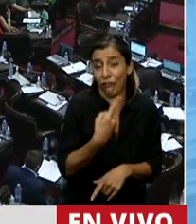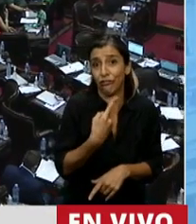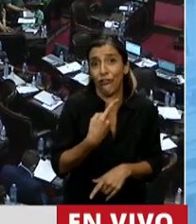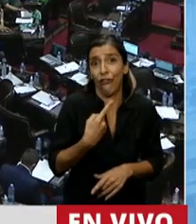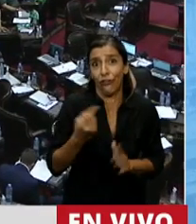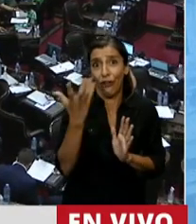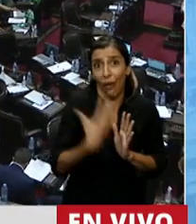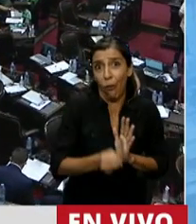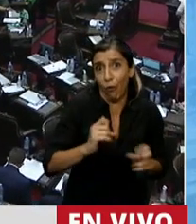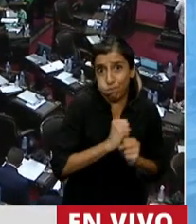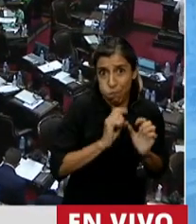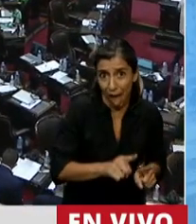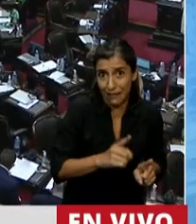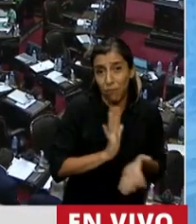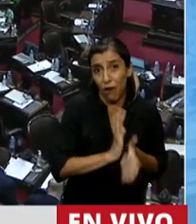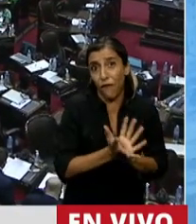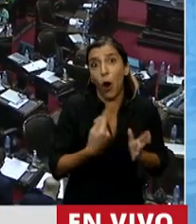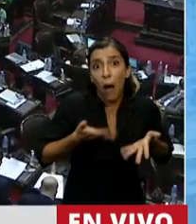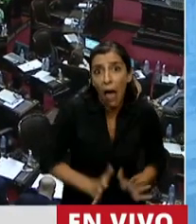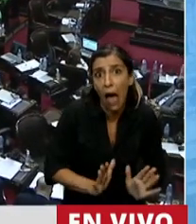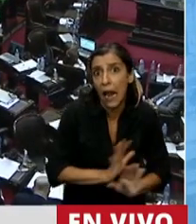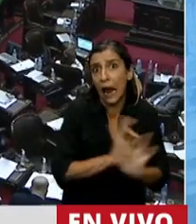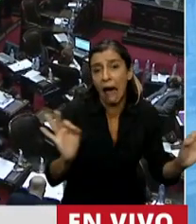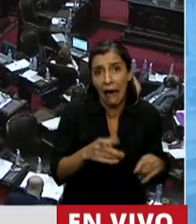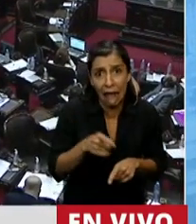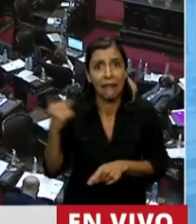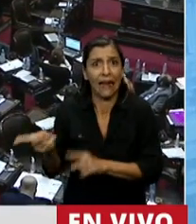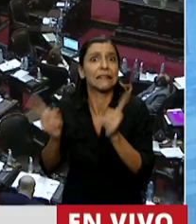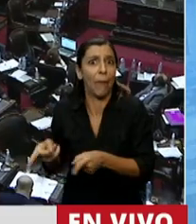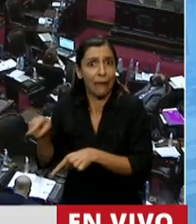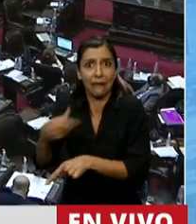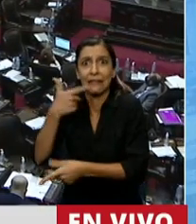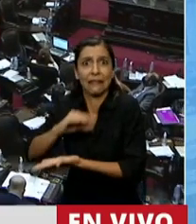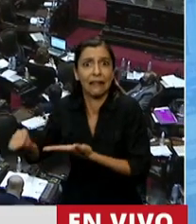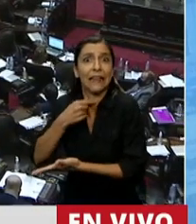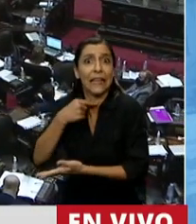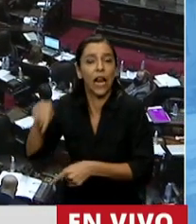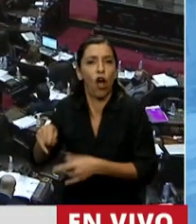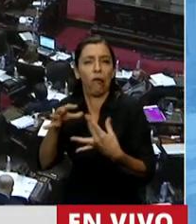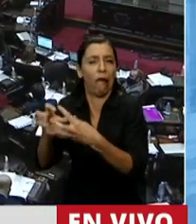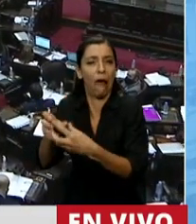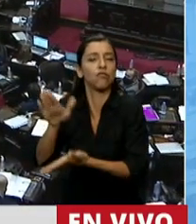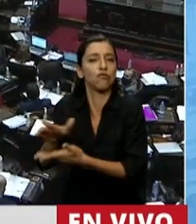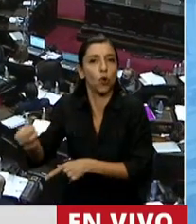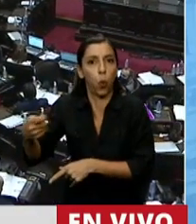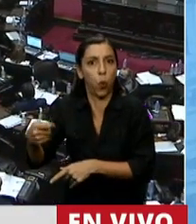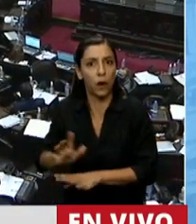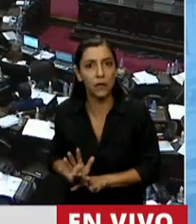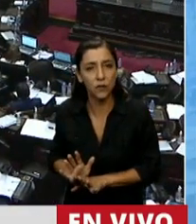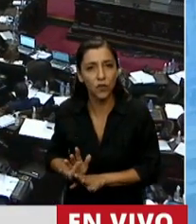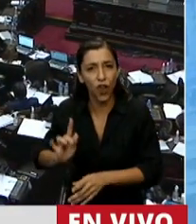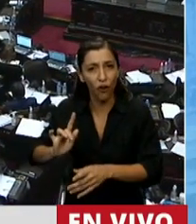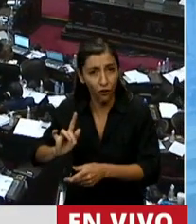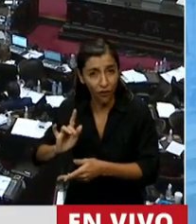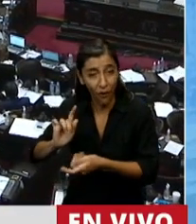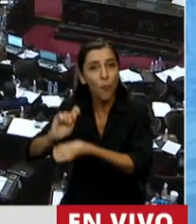otro lado los adultos mayores que quieren ir con esta reforma jubilatoria que ya sabemos que es perjudicial para los mismos que